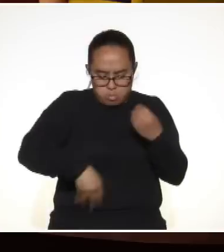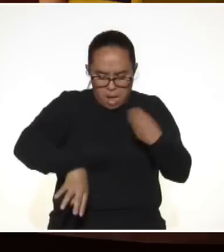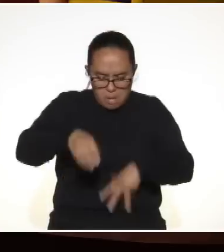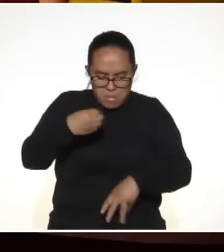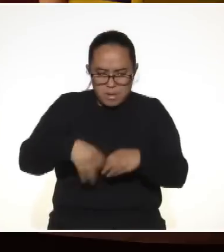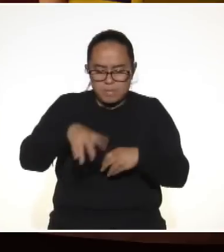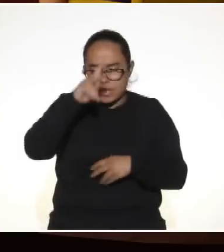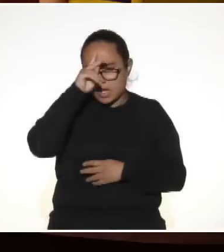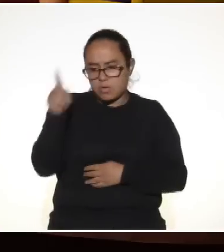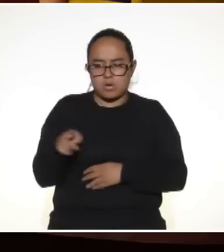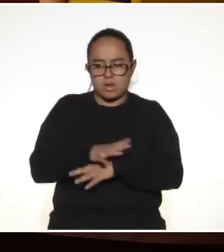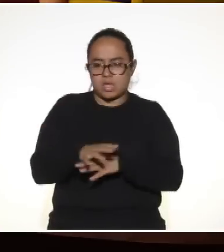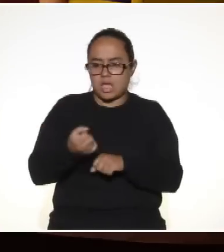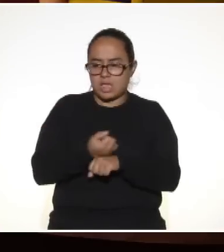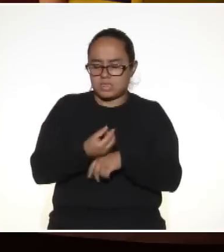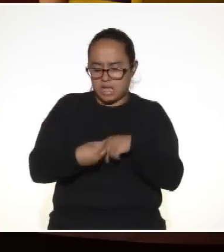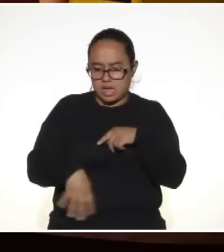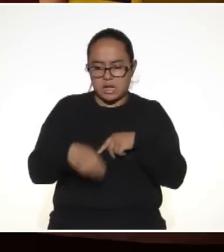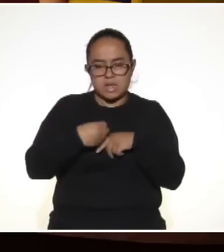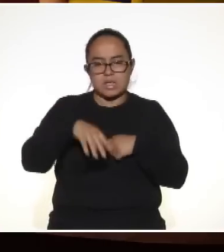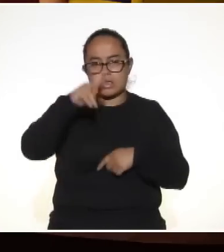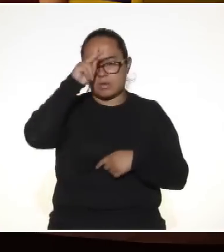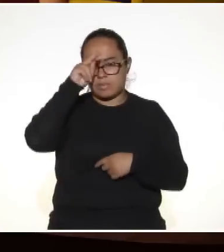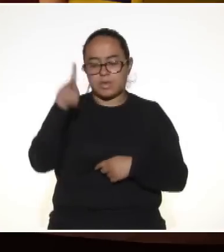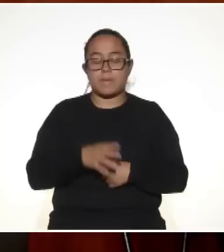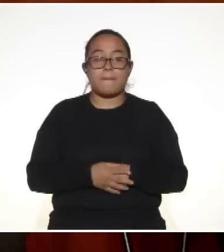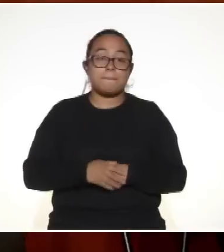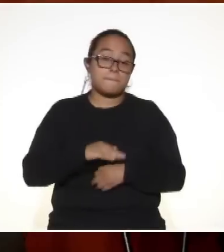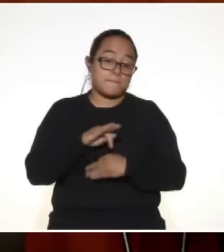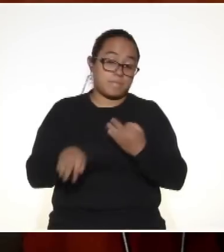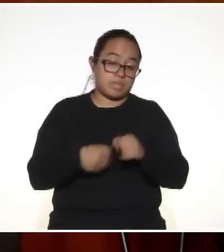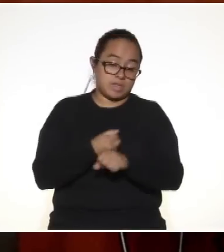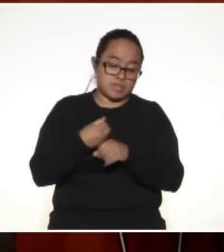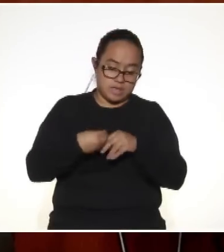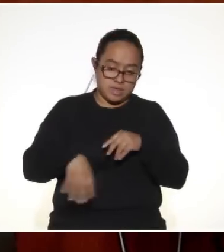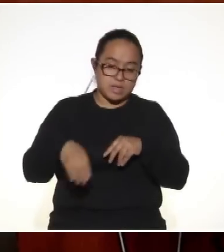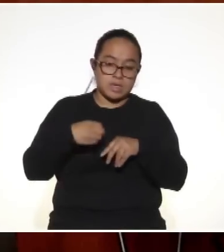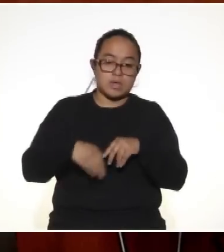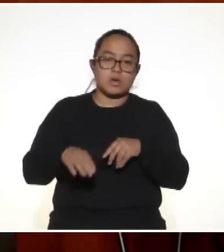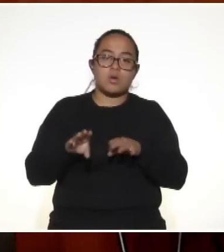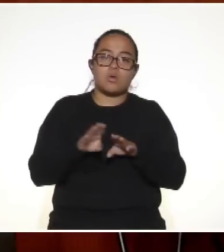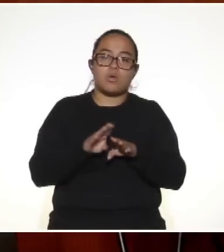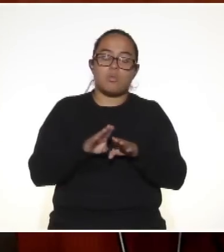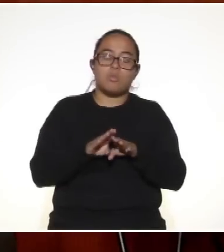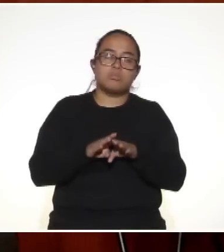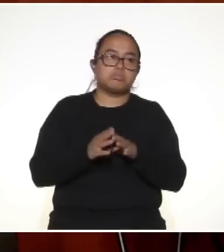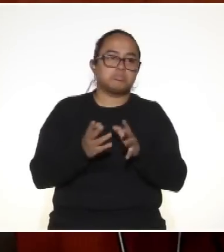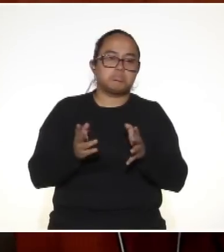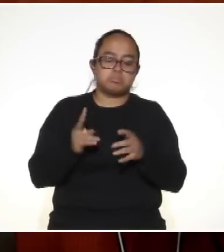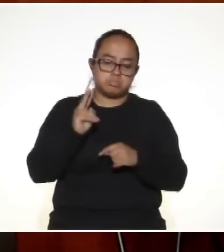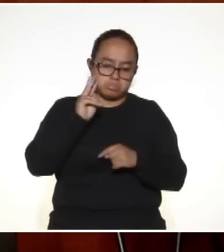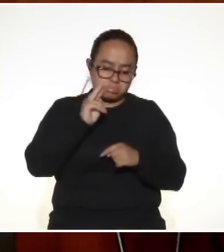¿Cómo darnos cuenta que una hemorragia puede ser seria? Bueno, toda hemorragia que tenga como un latidito,